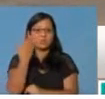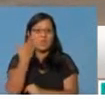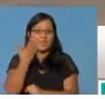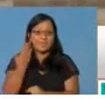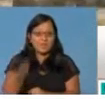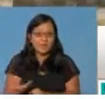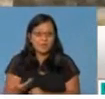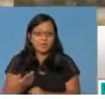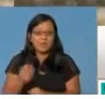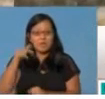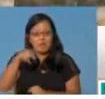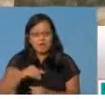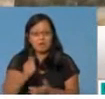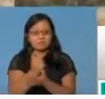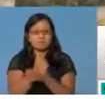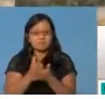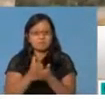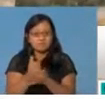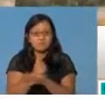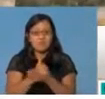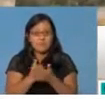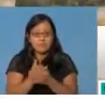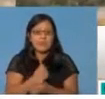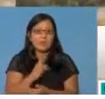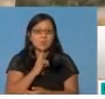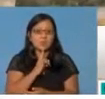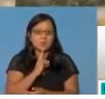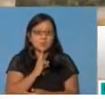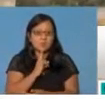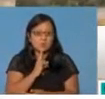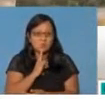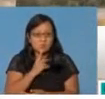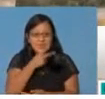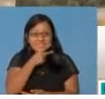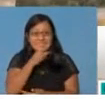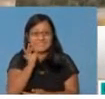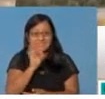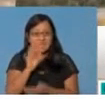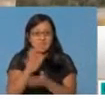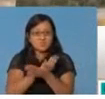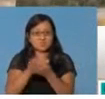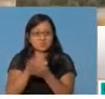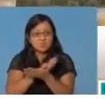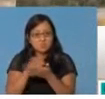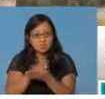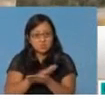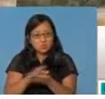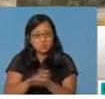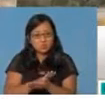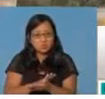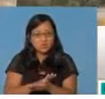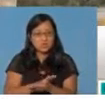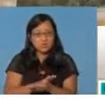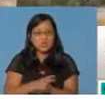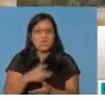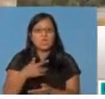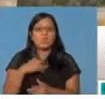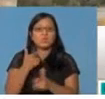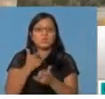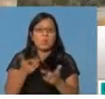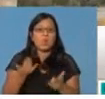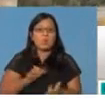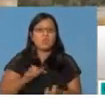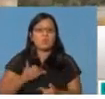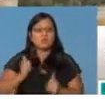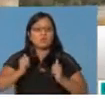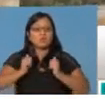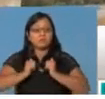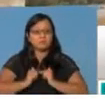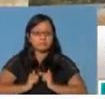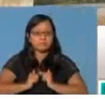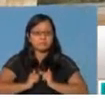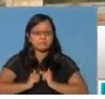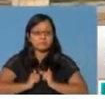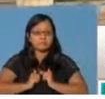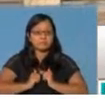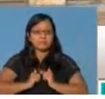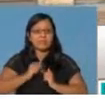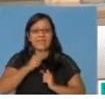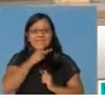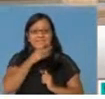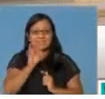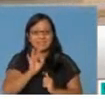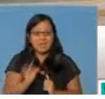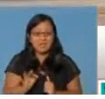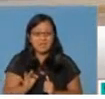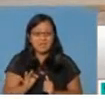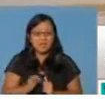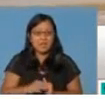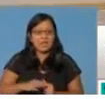de la tarde. Ah. Y hasta estamos parados, sin ninguna solución, no tenemos dónde sentarnos, la verdad que